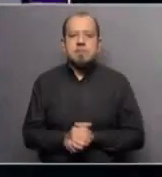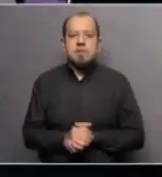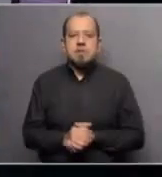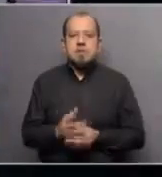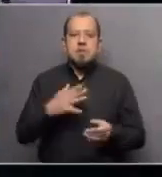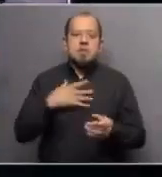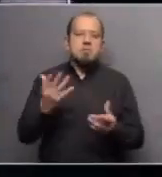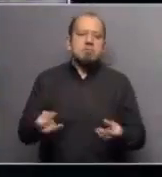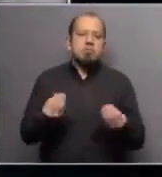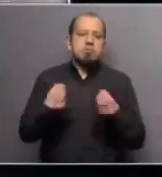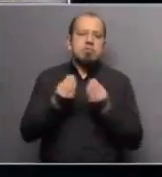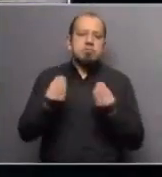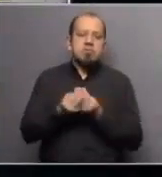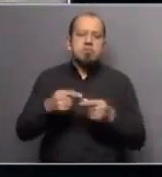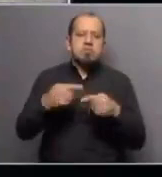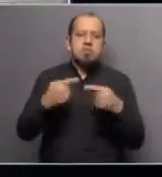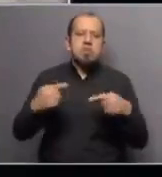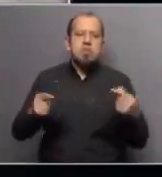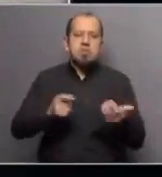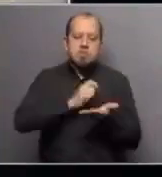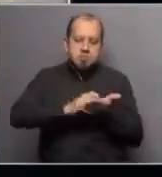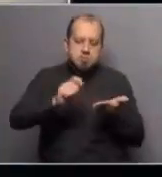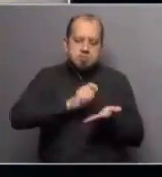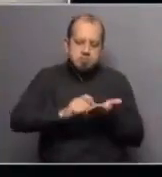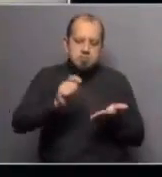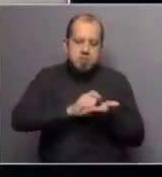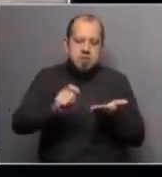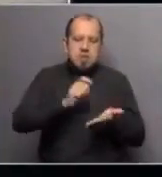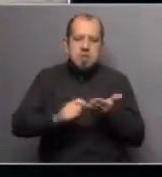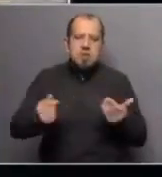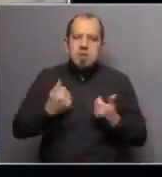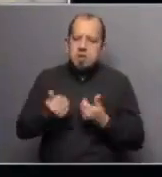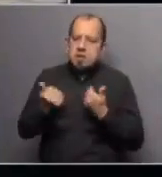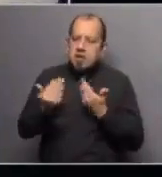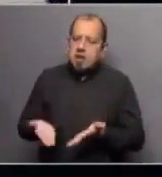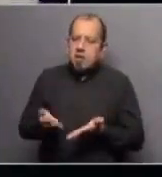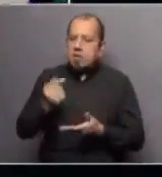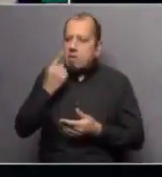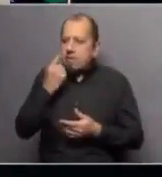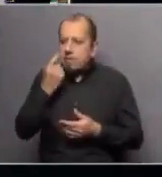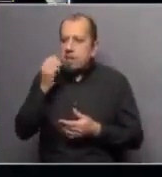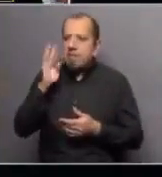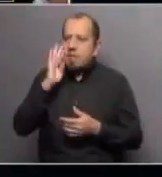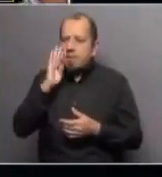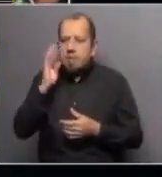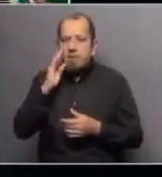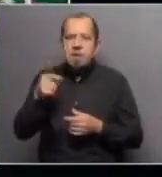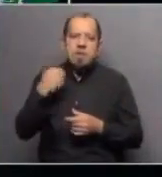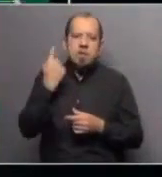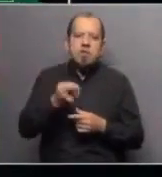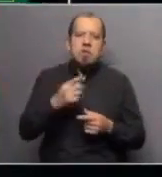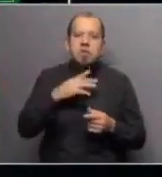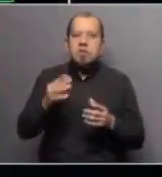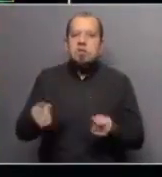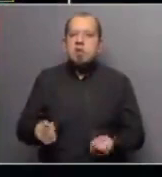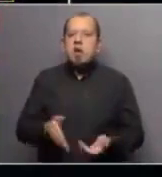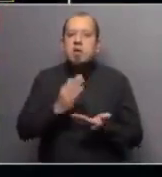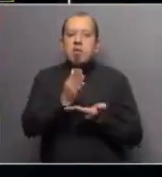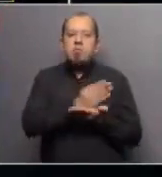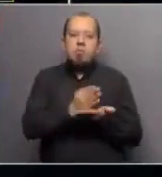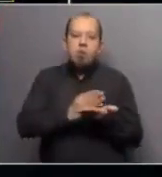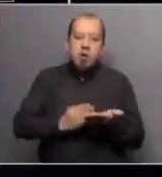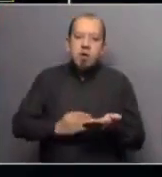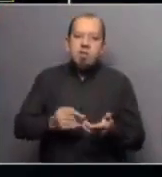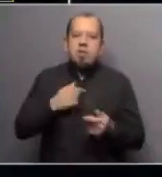tengo muchas cosas escritas desde niña y siempre me manifesté por ahí. Regalos para mis padres, no sé, otros traían un portalápices, yo traía un poema